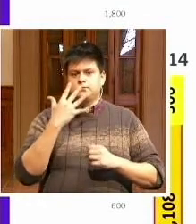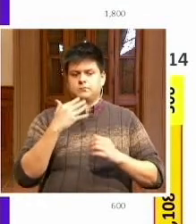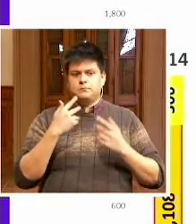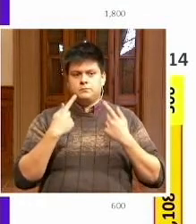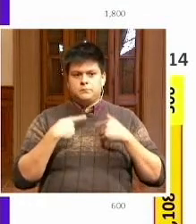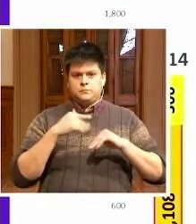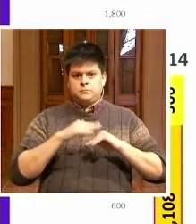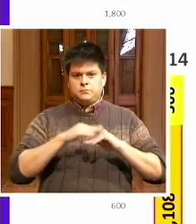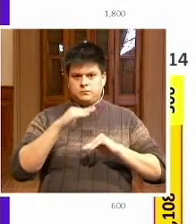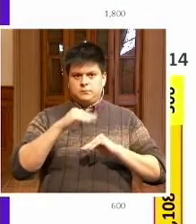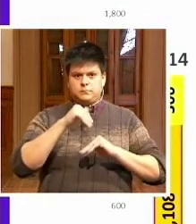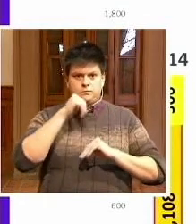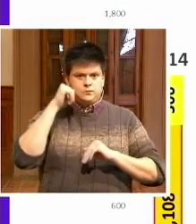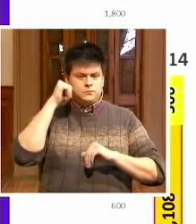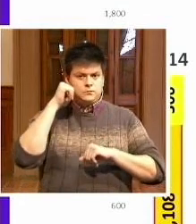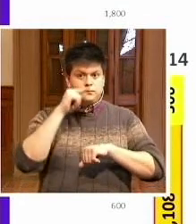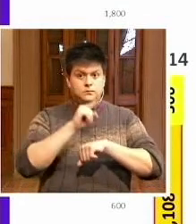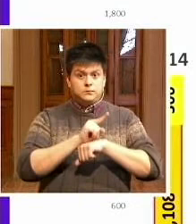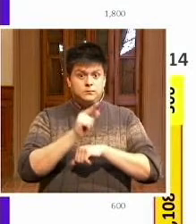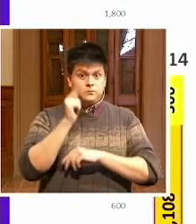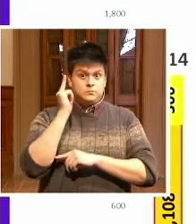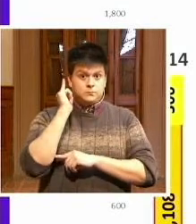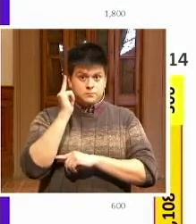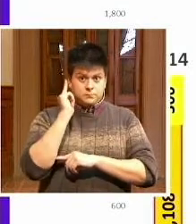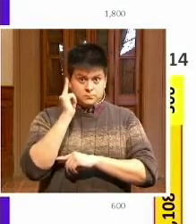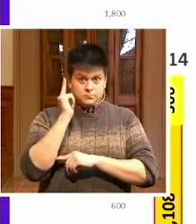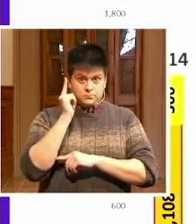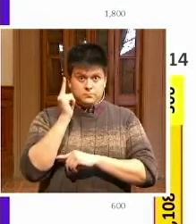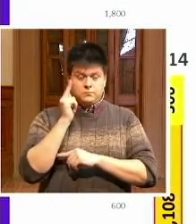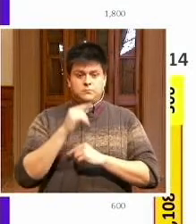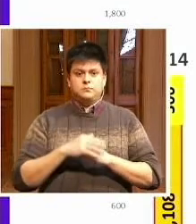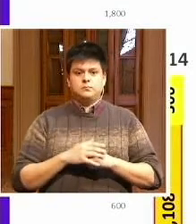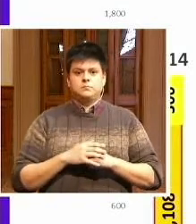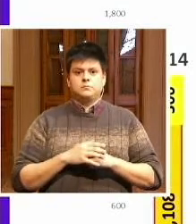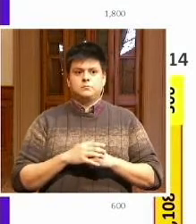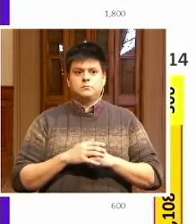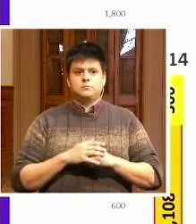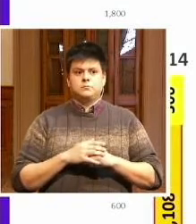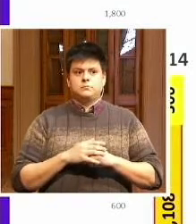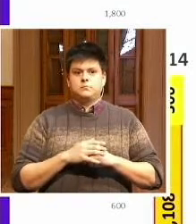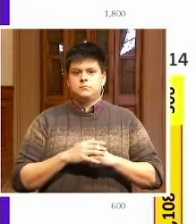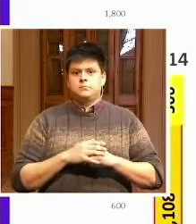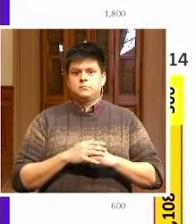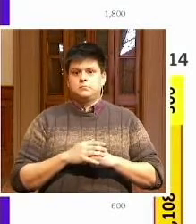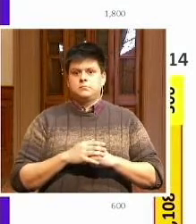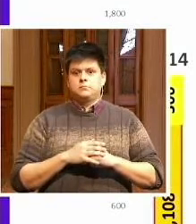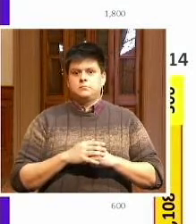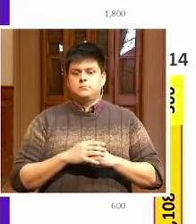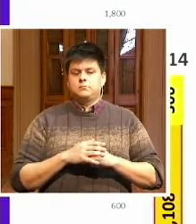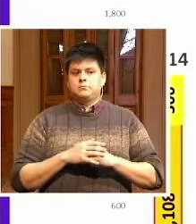que ayer. Esperemos que sea